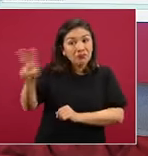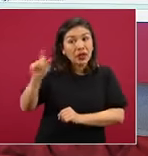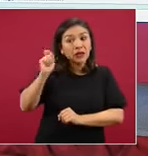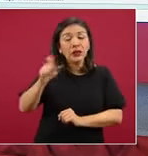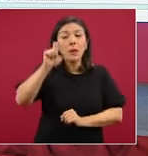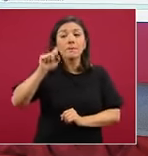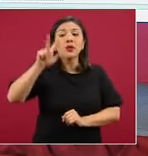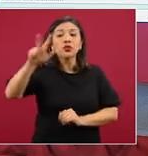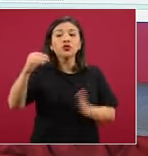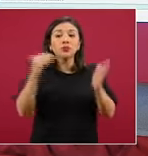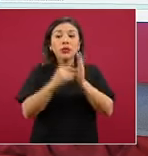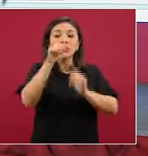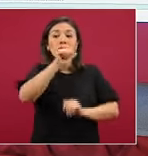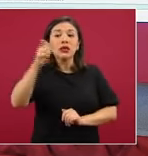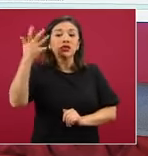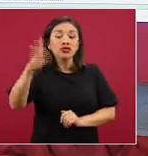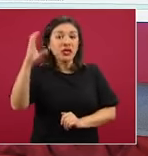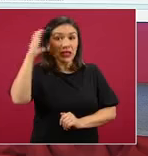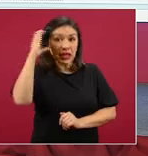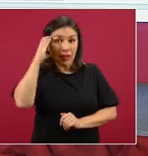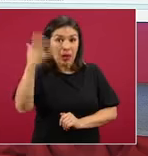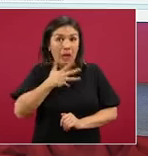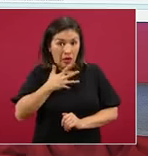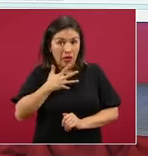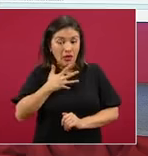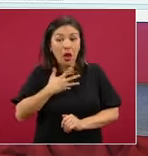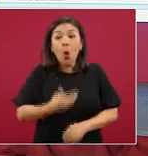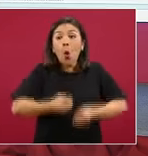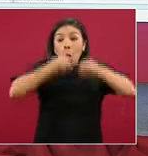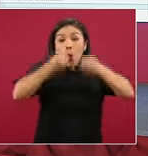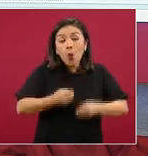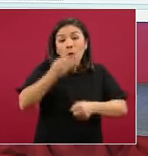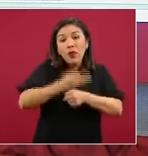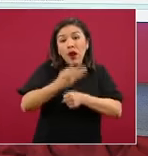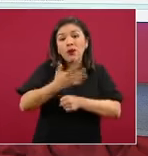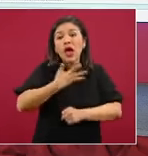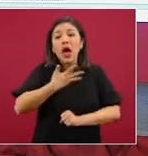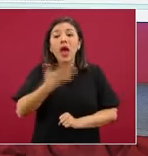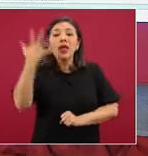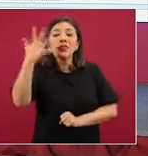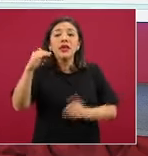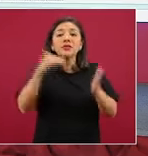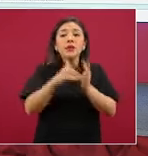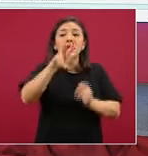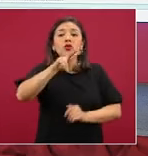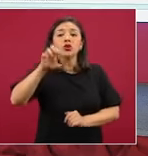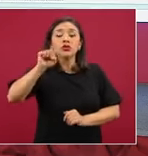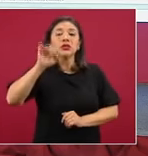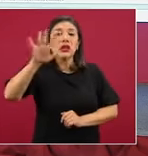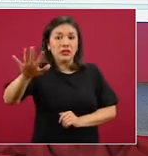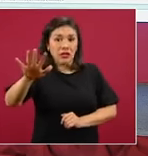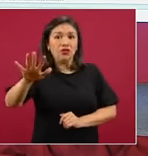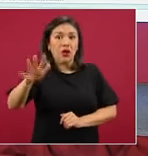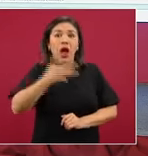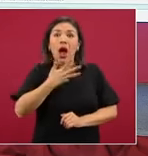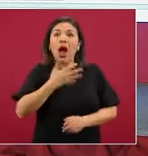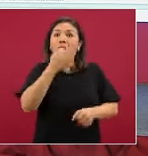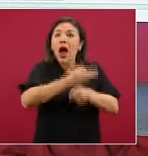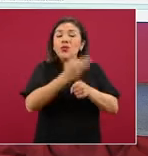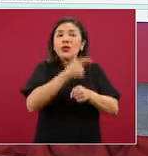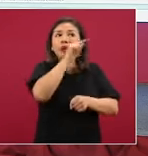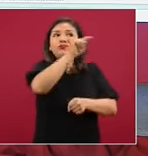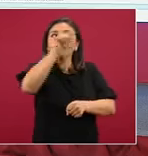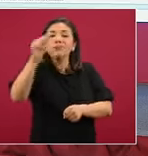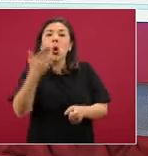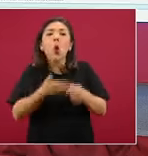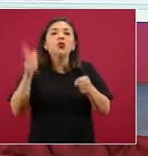son 28.610 para pacientes, están ocupadas 10.865, son los que están hospitalizados actualmente, que es